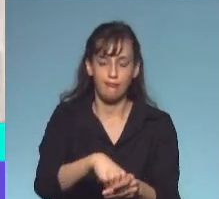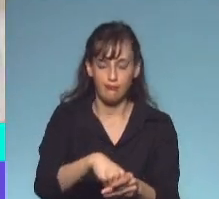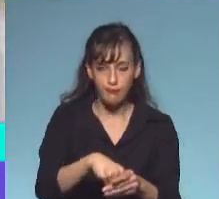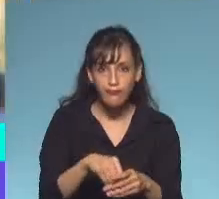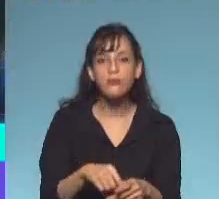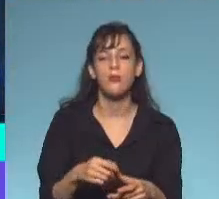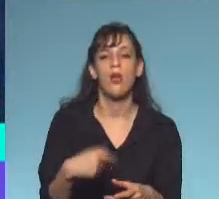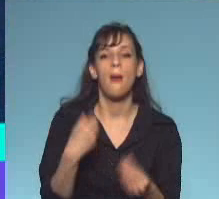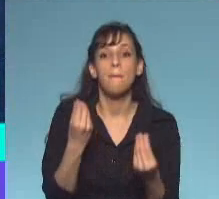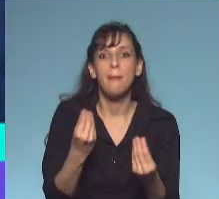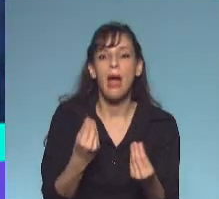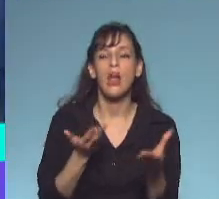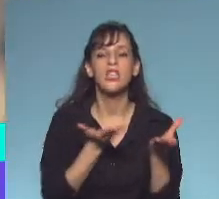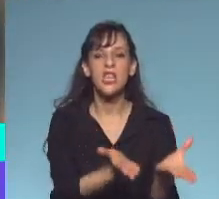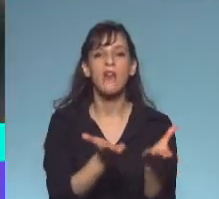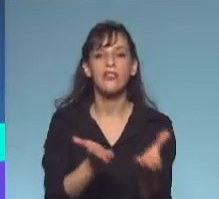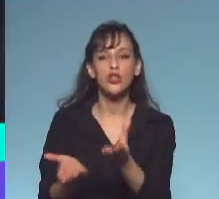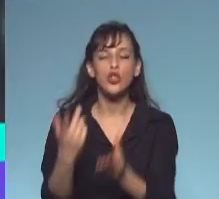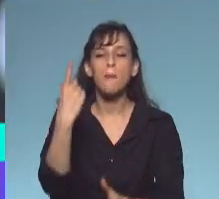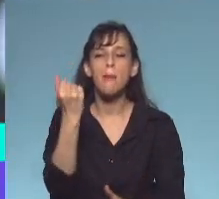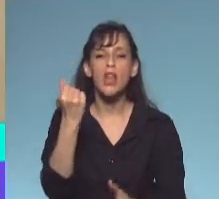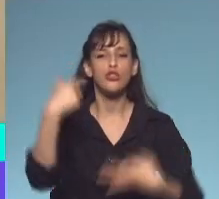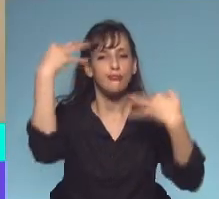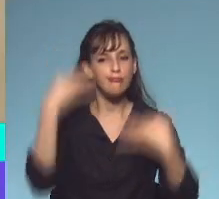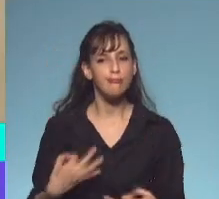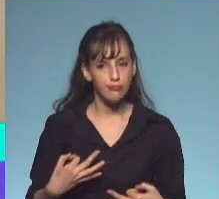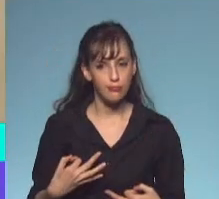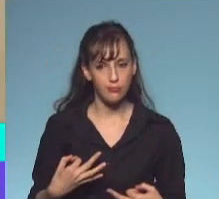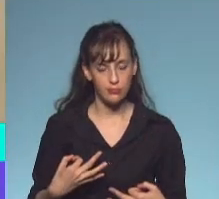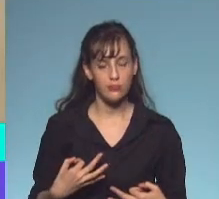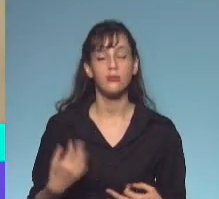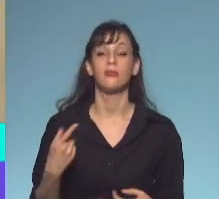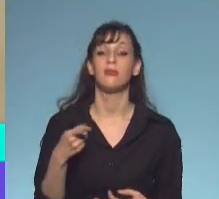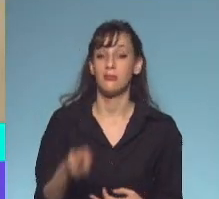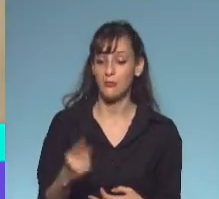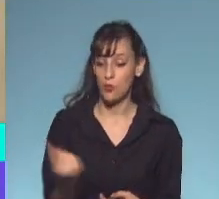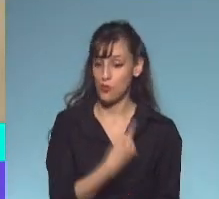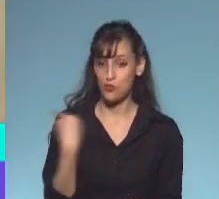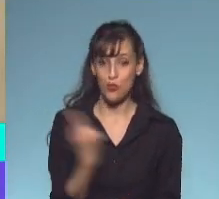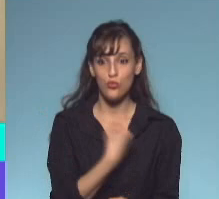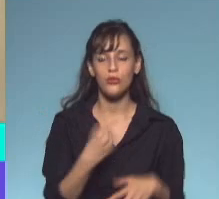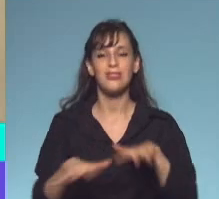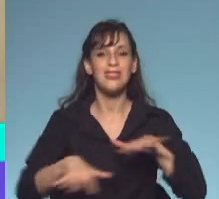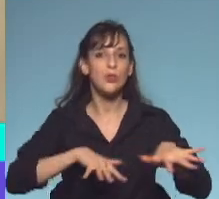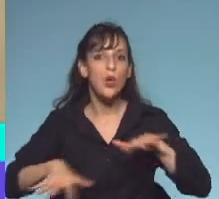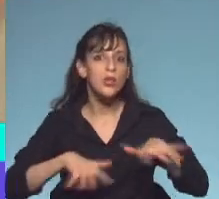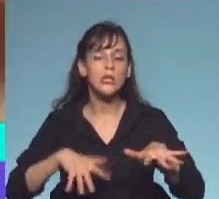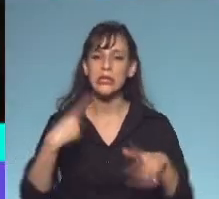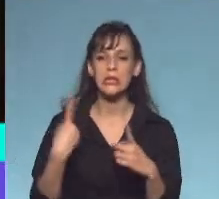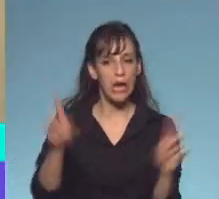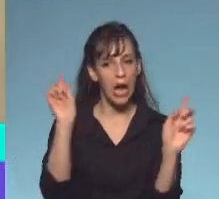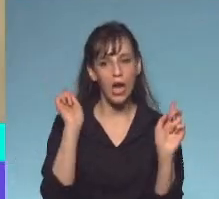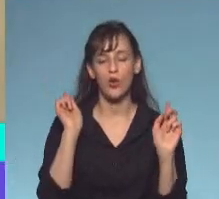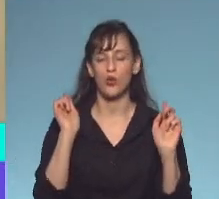servicio a un precio razonable y escrito y en ese esquema es que nosotros en un contexto de absoluta excepcionalidad